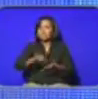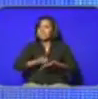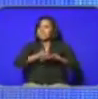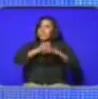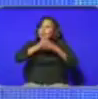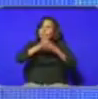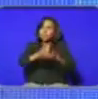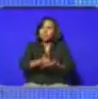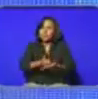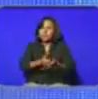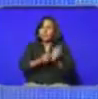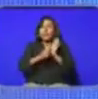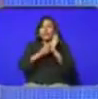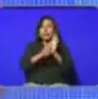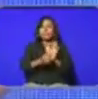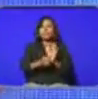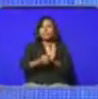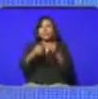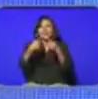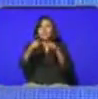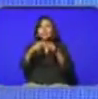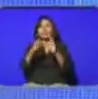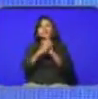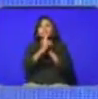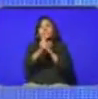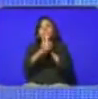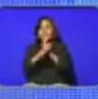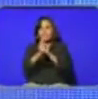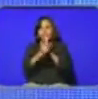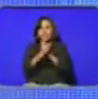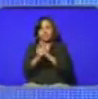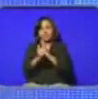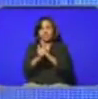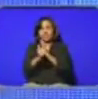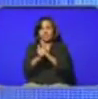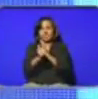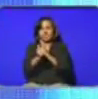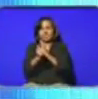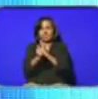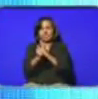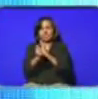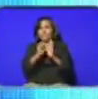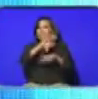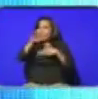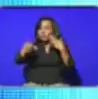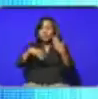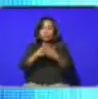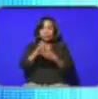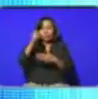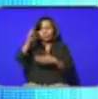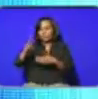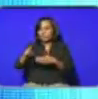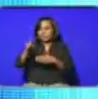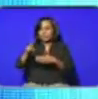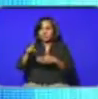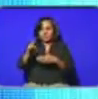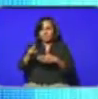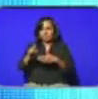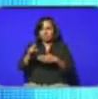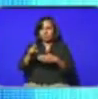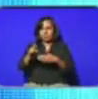talento humano que como país requerimos, y que no necesariamente